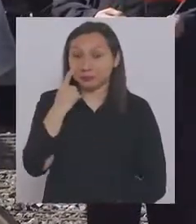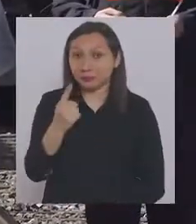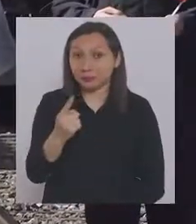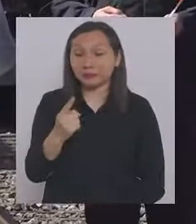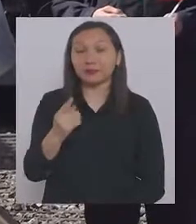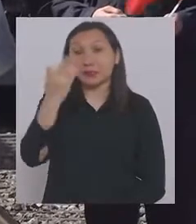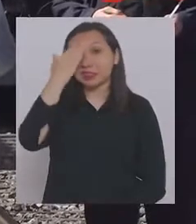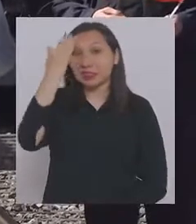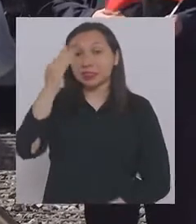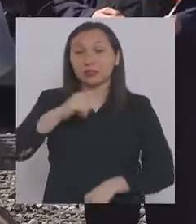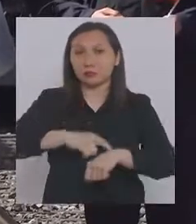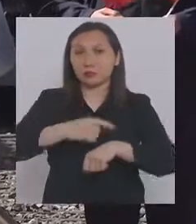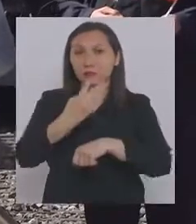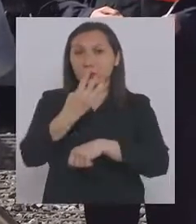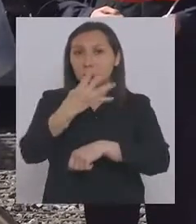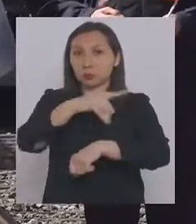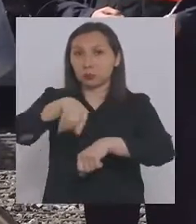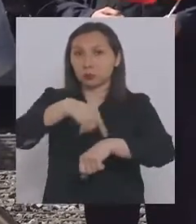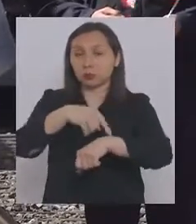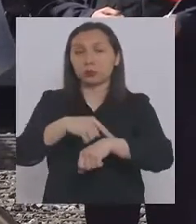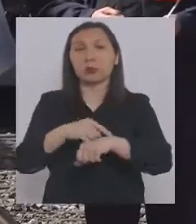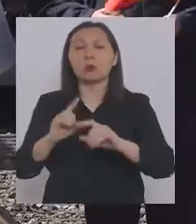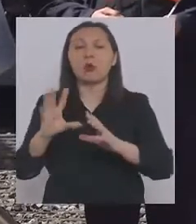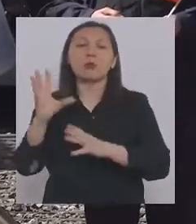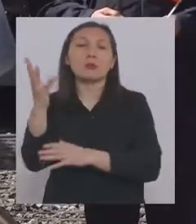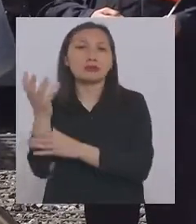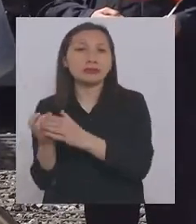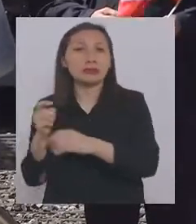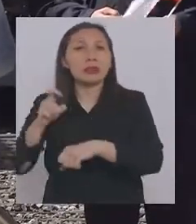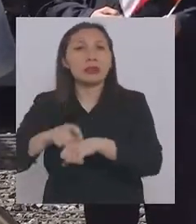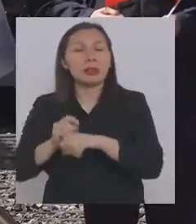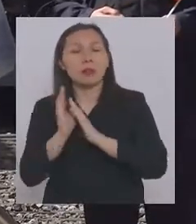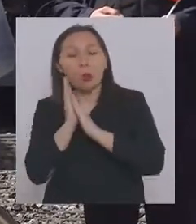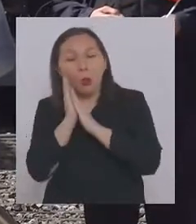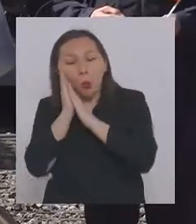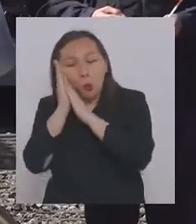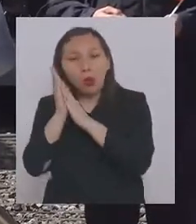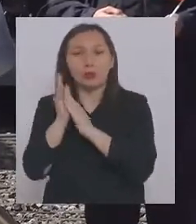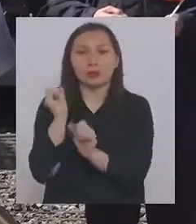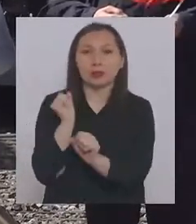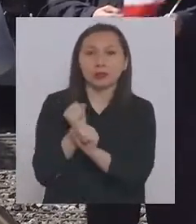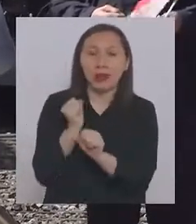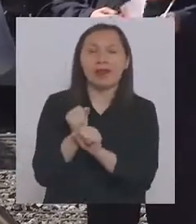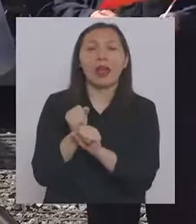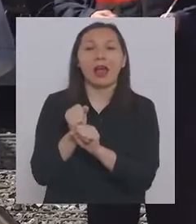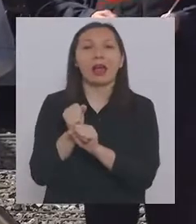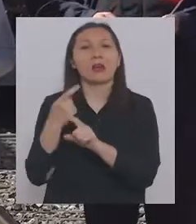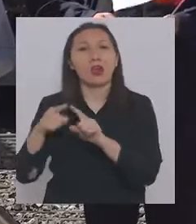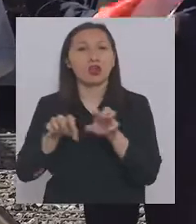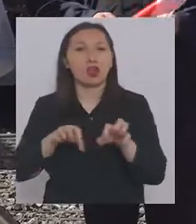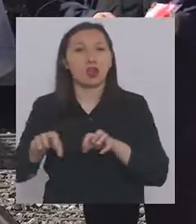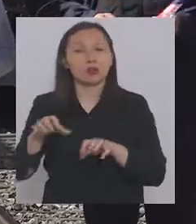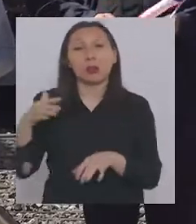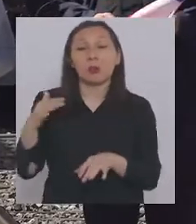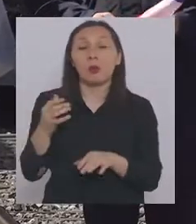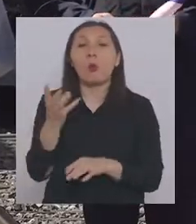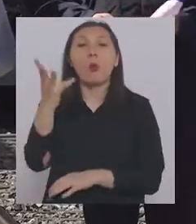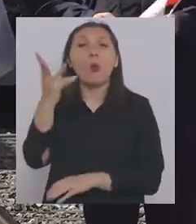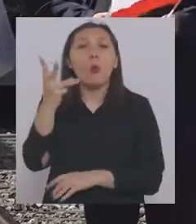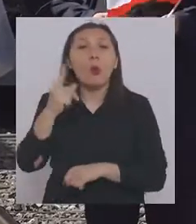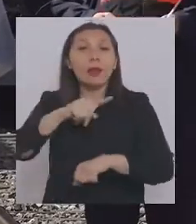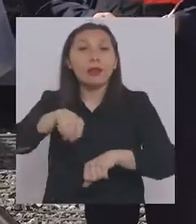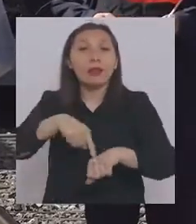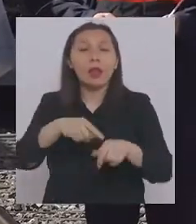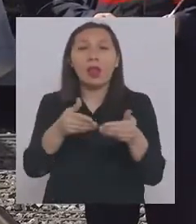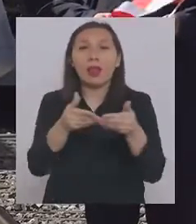día tiene 24 horas. Descuenten el tiempo que dedicamos a dormir, a trabajar y a otras cosas esenciales. ¿Cuántas horas